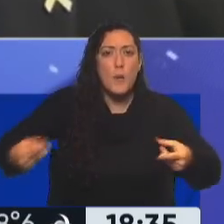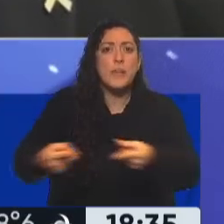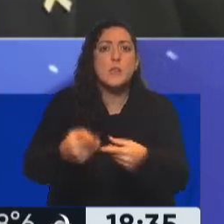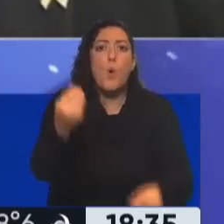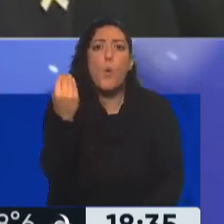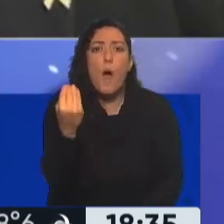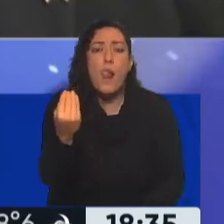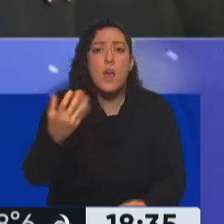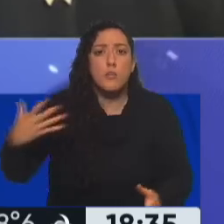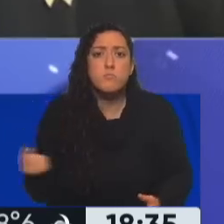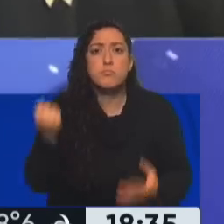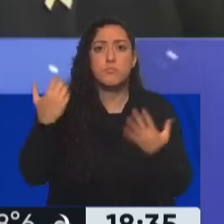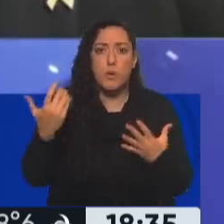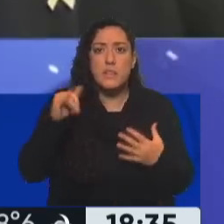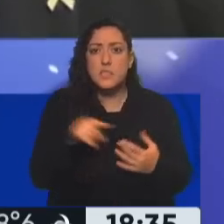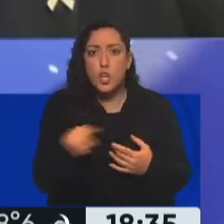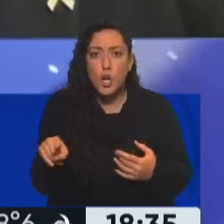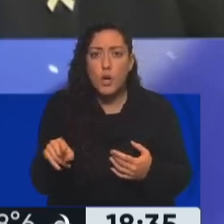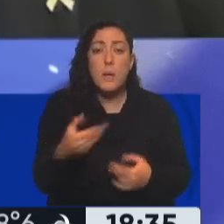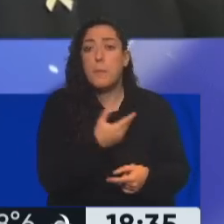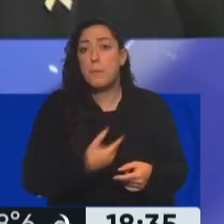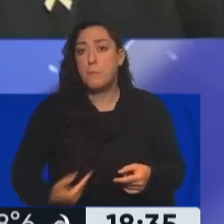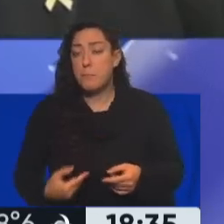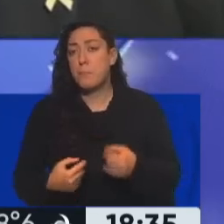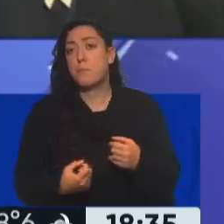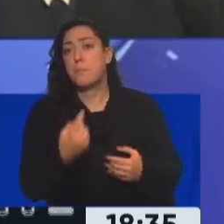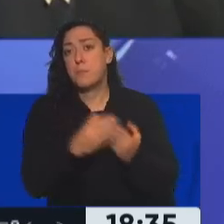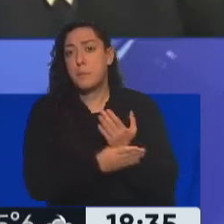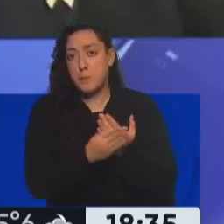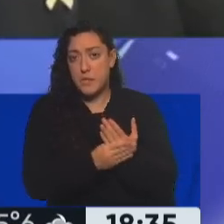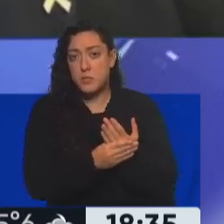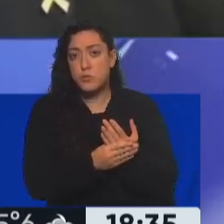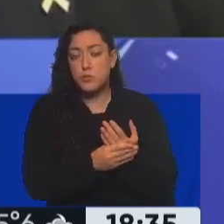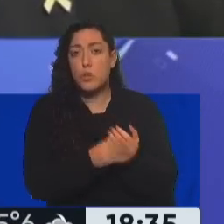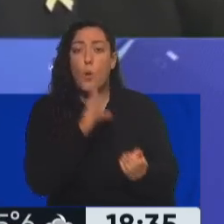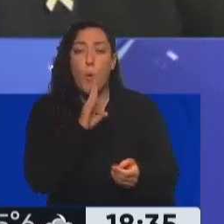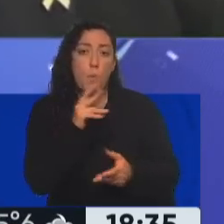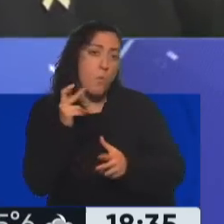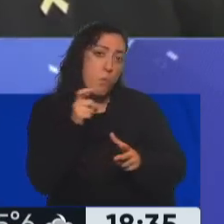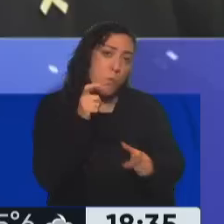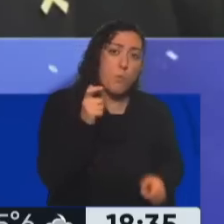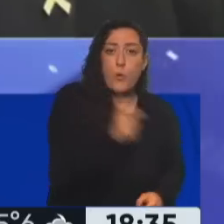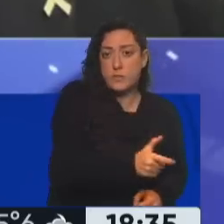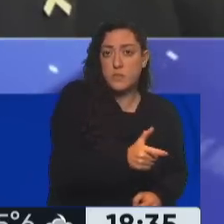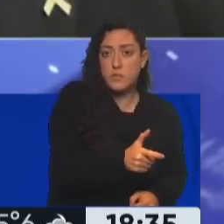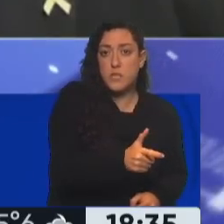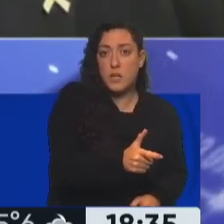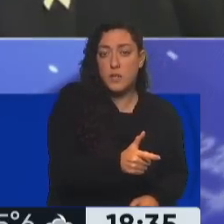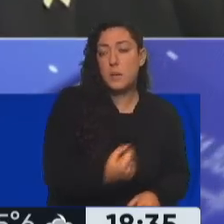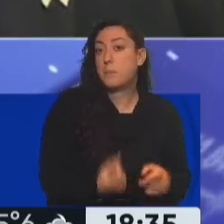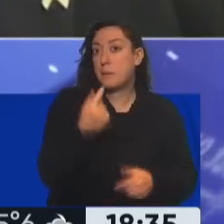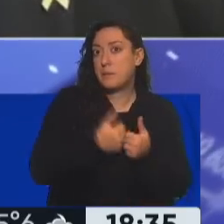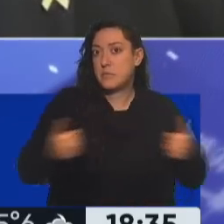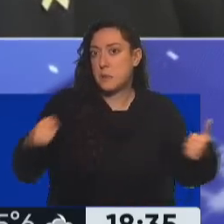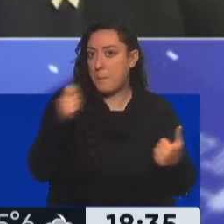de conseguir es. Netanyahu le respondió directamente a Yair Golan en una conferencia de prensa, la primera que hace abierta a